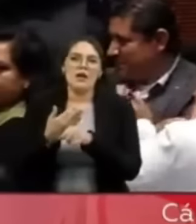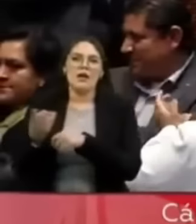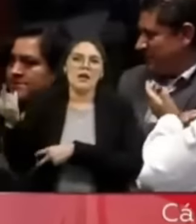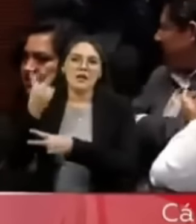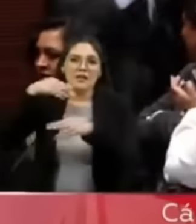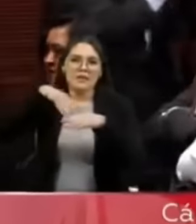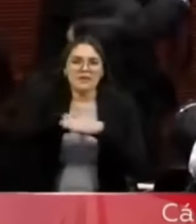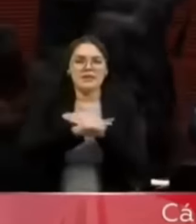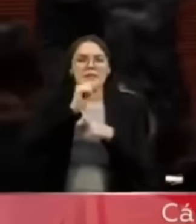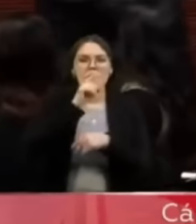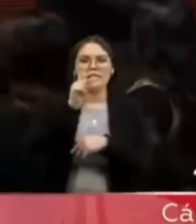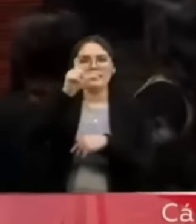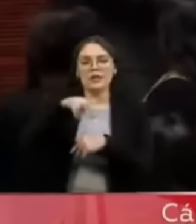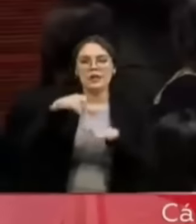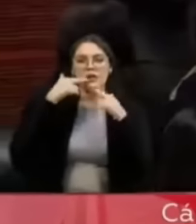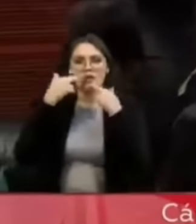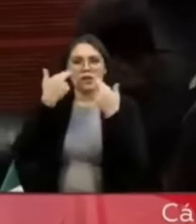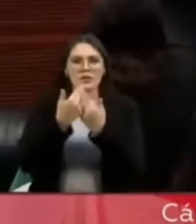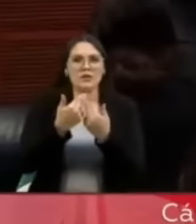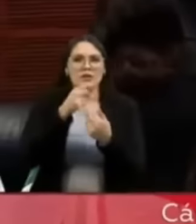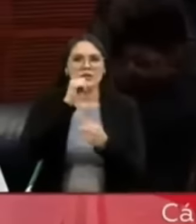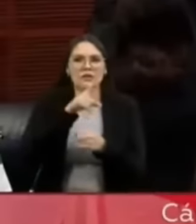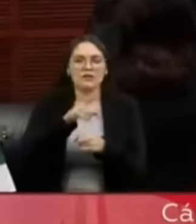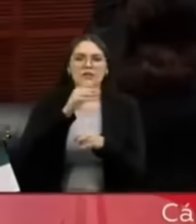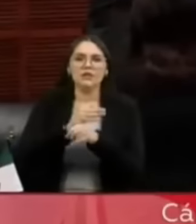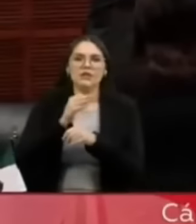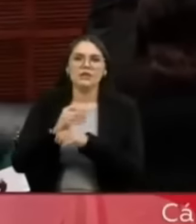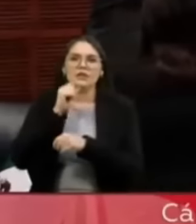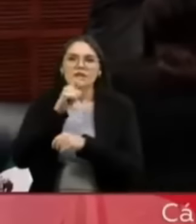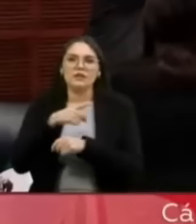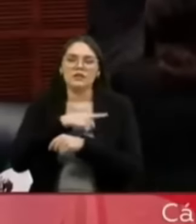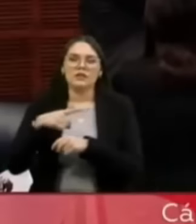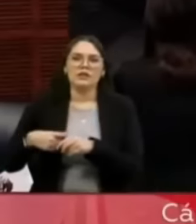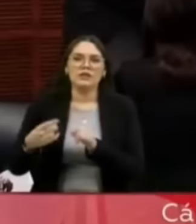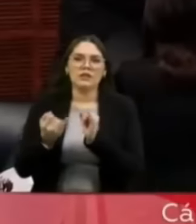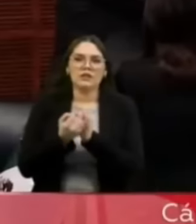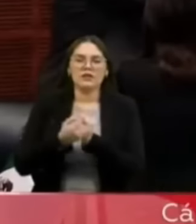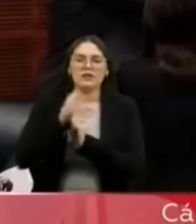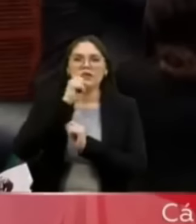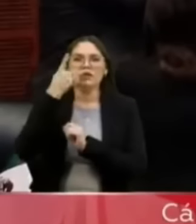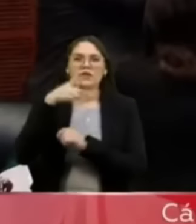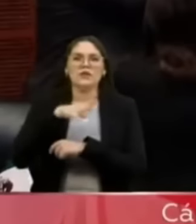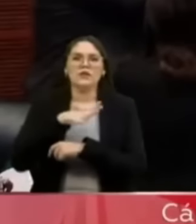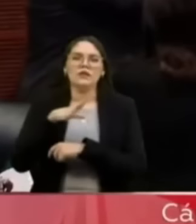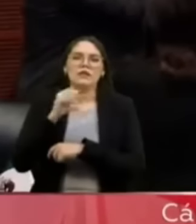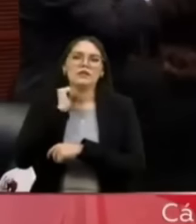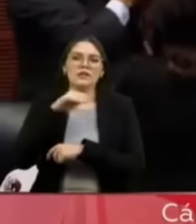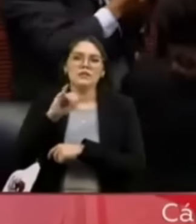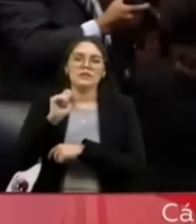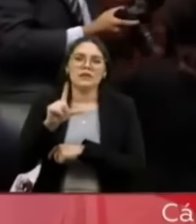los voy a traicionar, le recrimina Marco Cortés a Yunes Linares. Y ahí está, mis estimados Pregoneros,